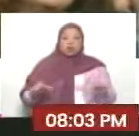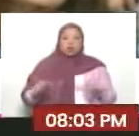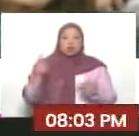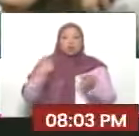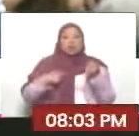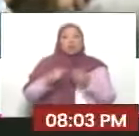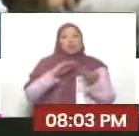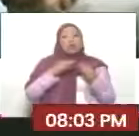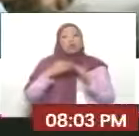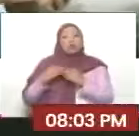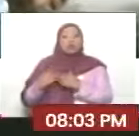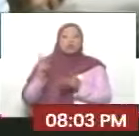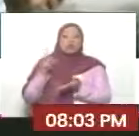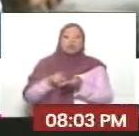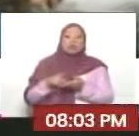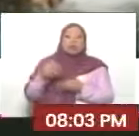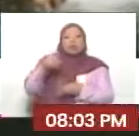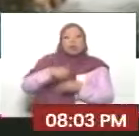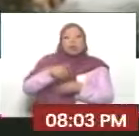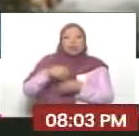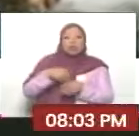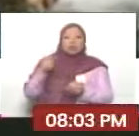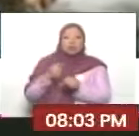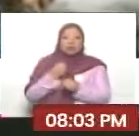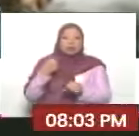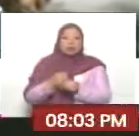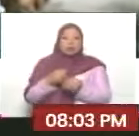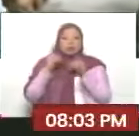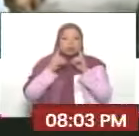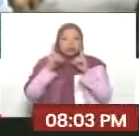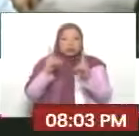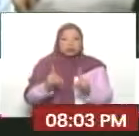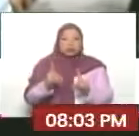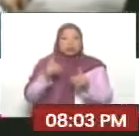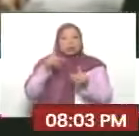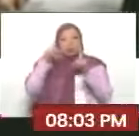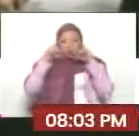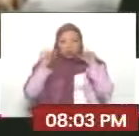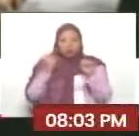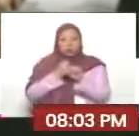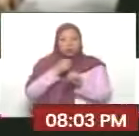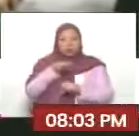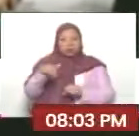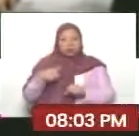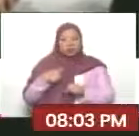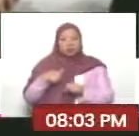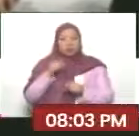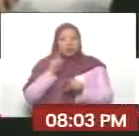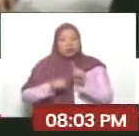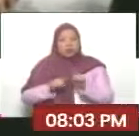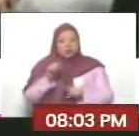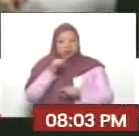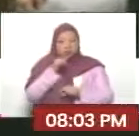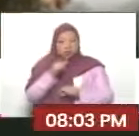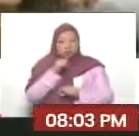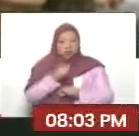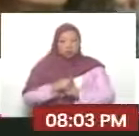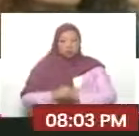van a ir a una elección donde votan todos los electores para decidir cuál es su prioridad y nosotros les vamos a asignar los recursos.